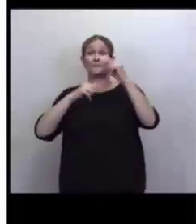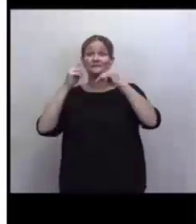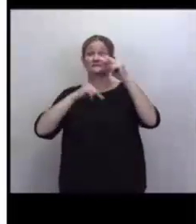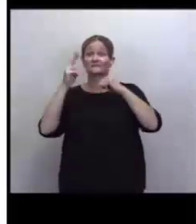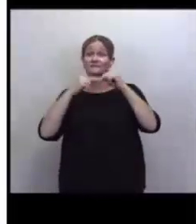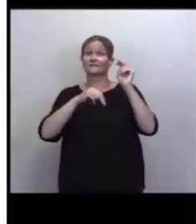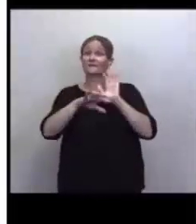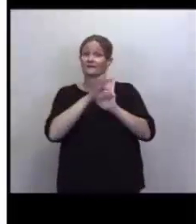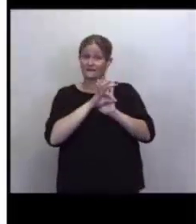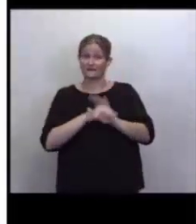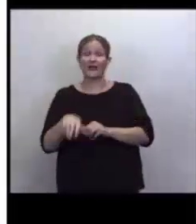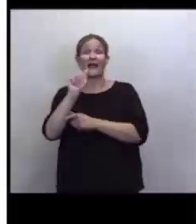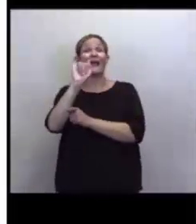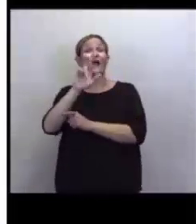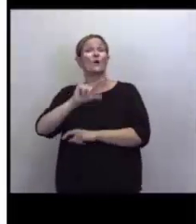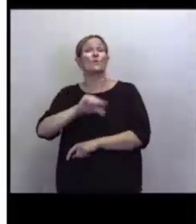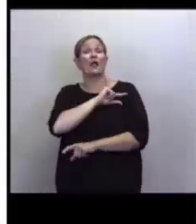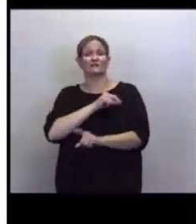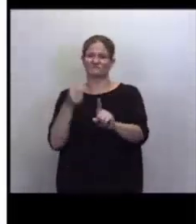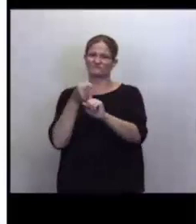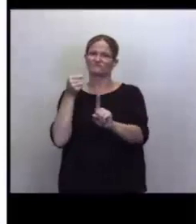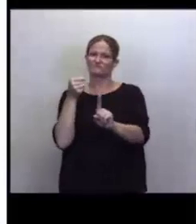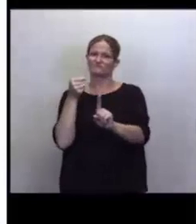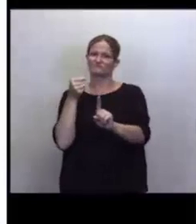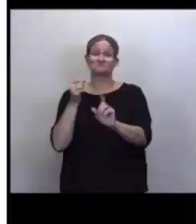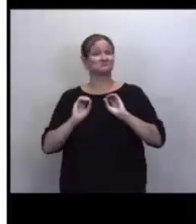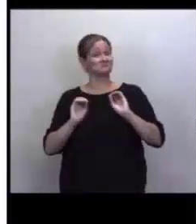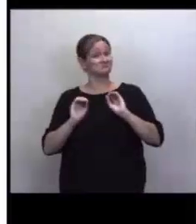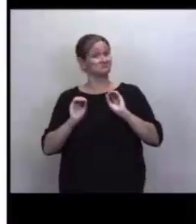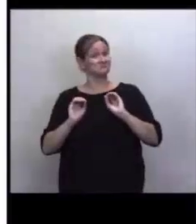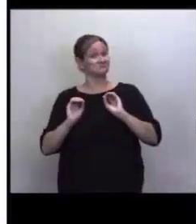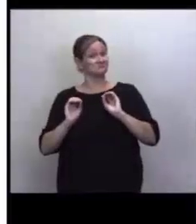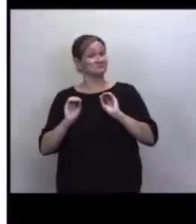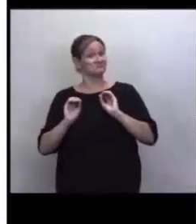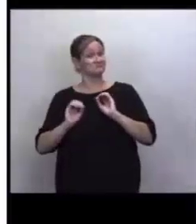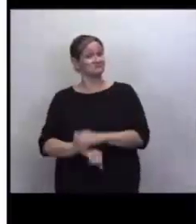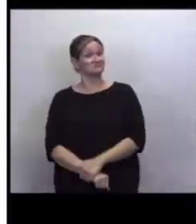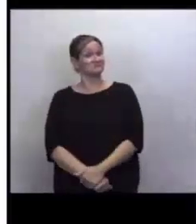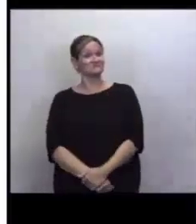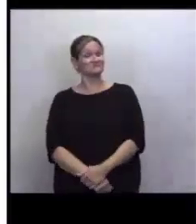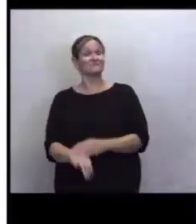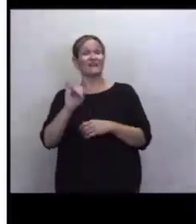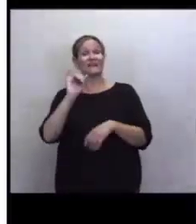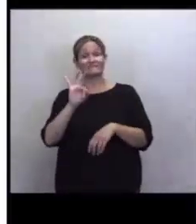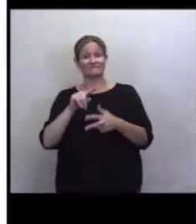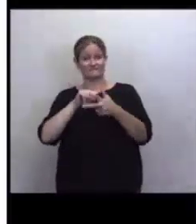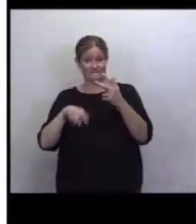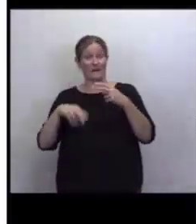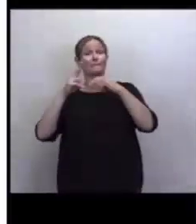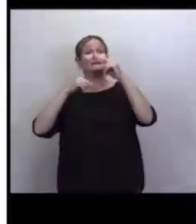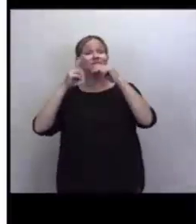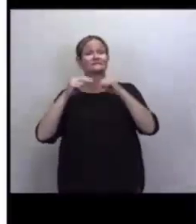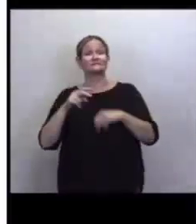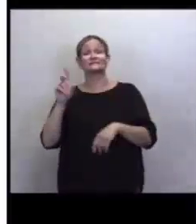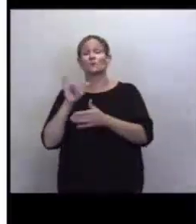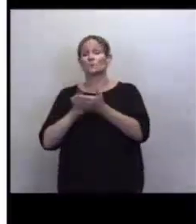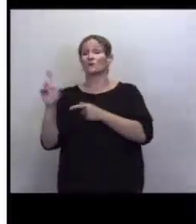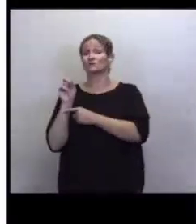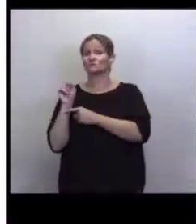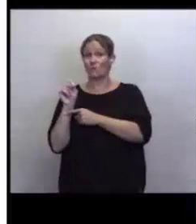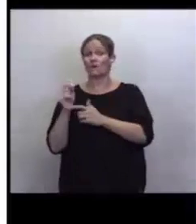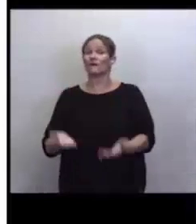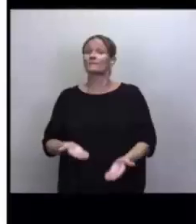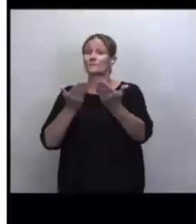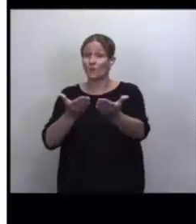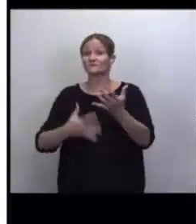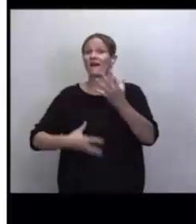intersección sur. Ninguna de las alternativas de construcción afectaría negativamente la calidad del aire. El